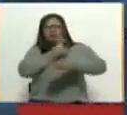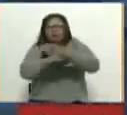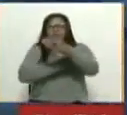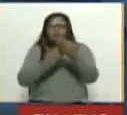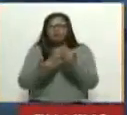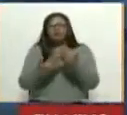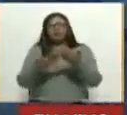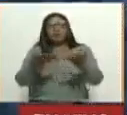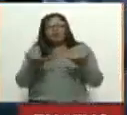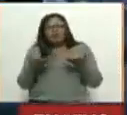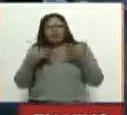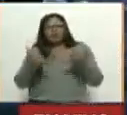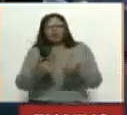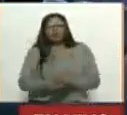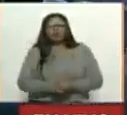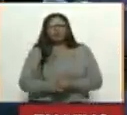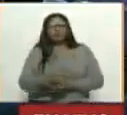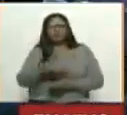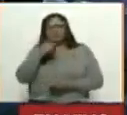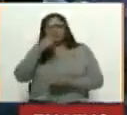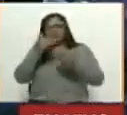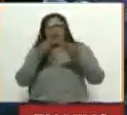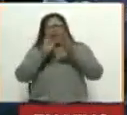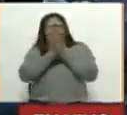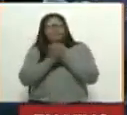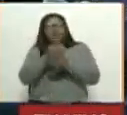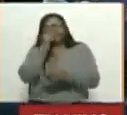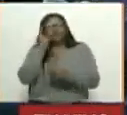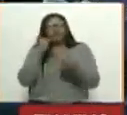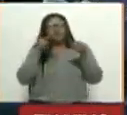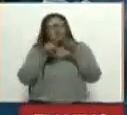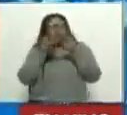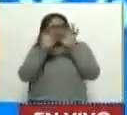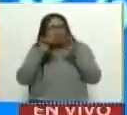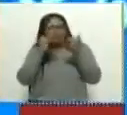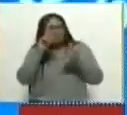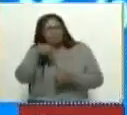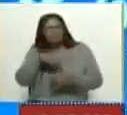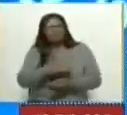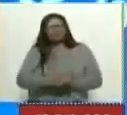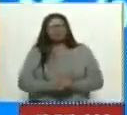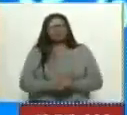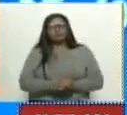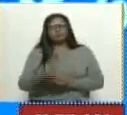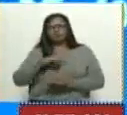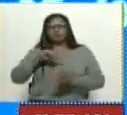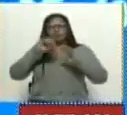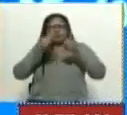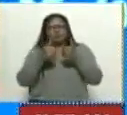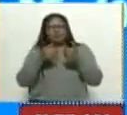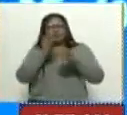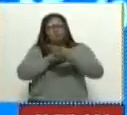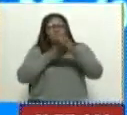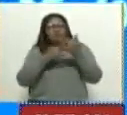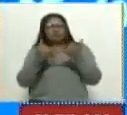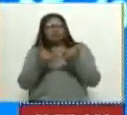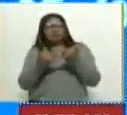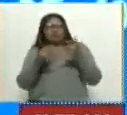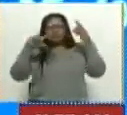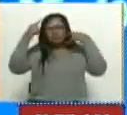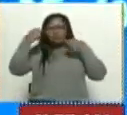ganas diciéndoles compañeros y compañeras aquí estamos no nos rendimos y diciendo con fuerza Chávez